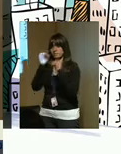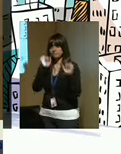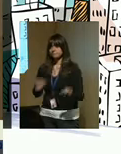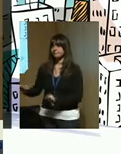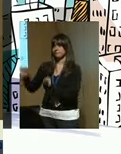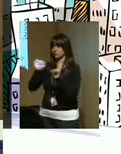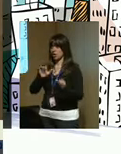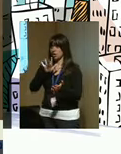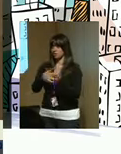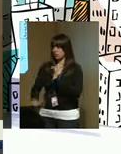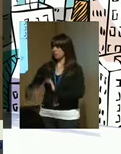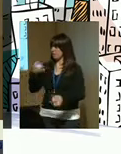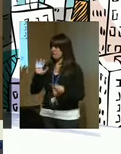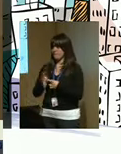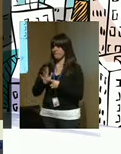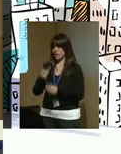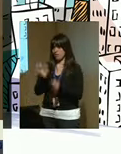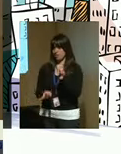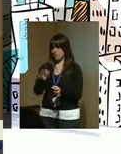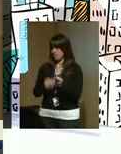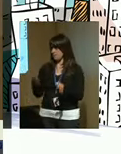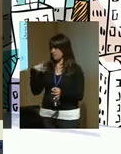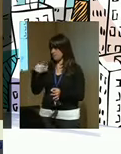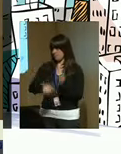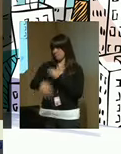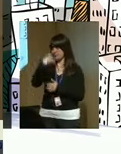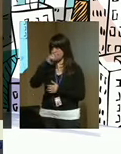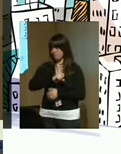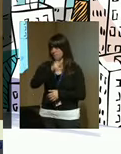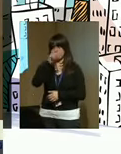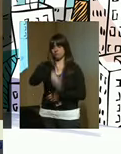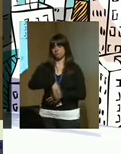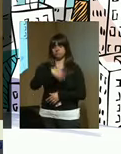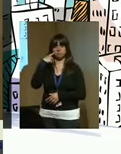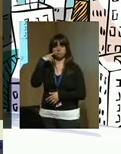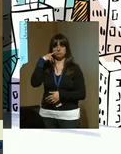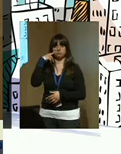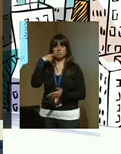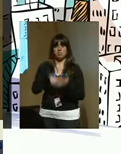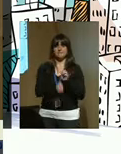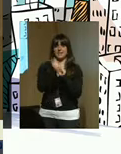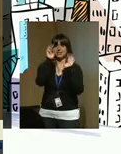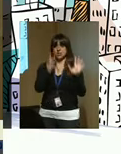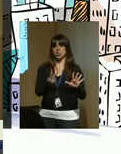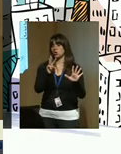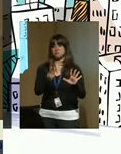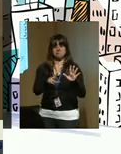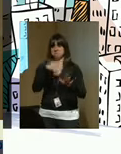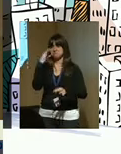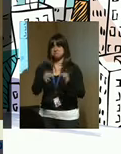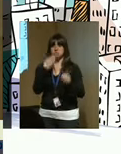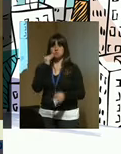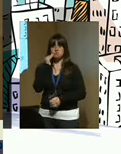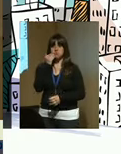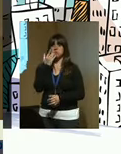feria judicial, el 28-29 de julio, ya empezamos con la primera Fiscalía Defensoría. Pero habrá muchas